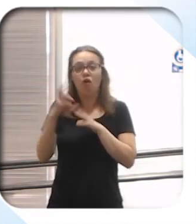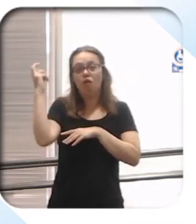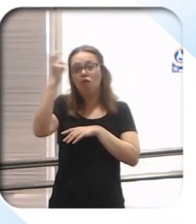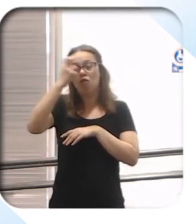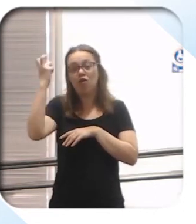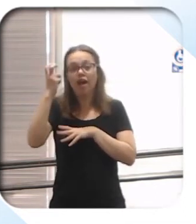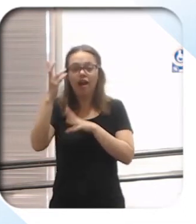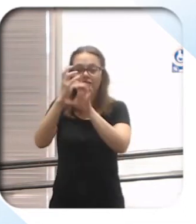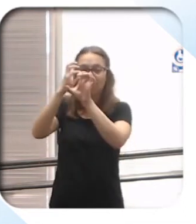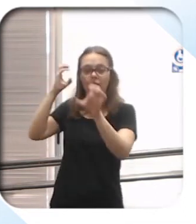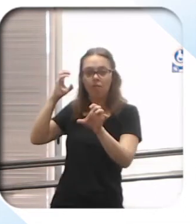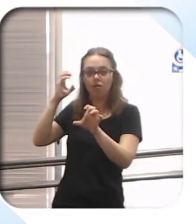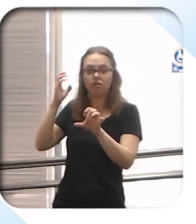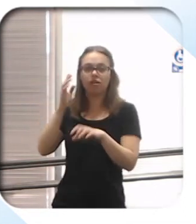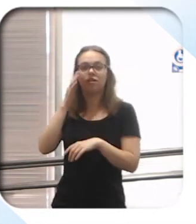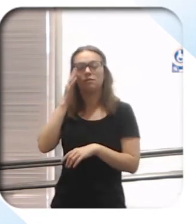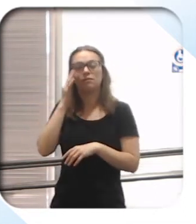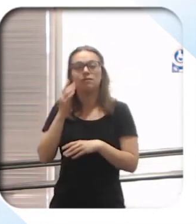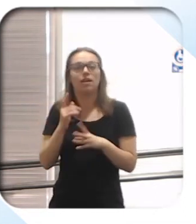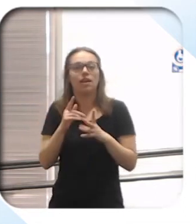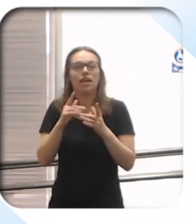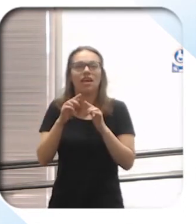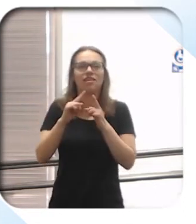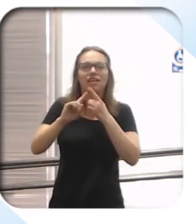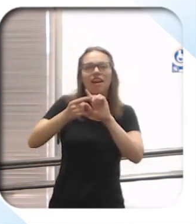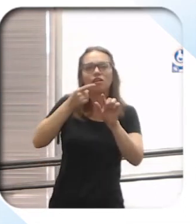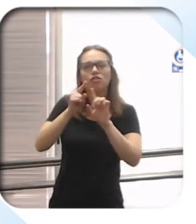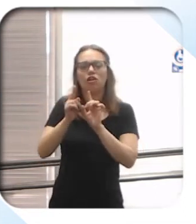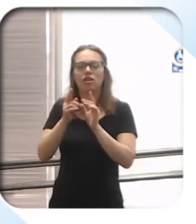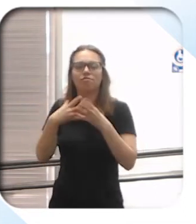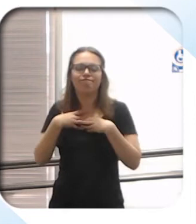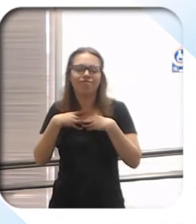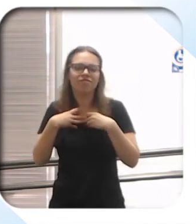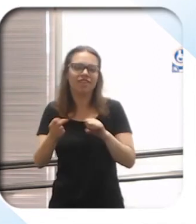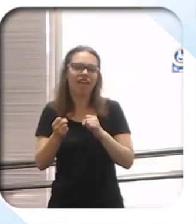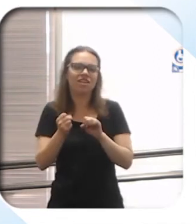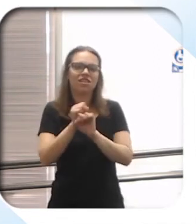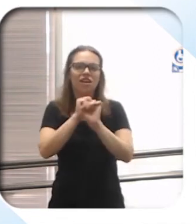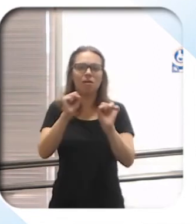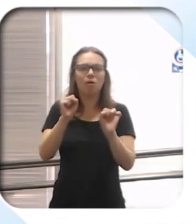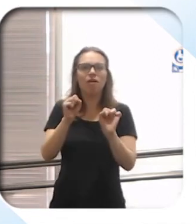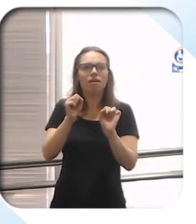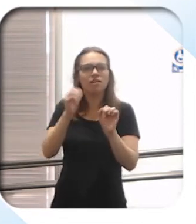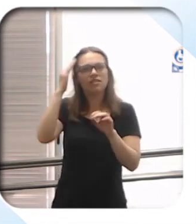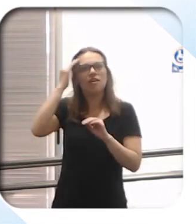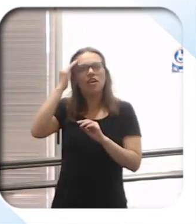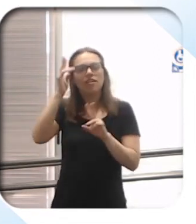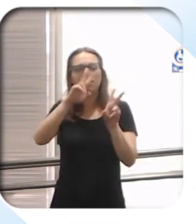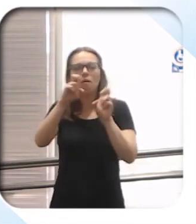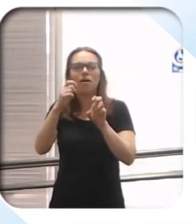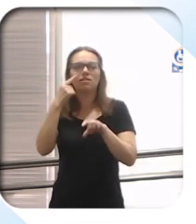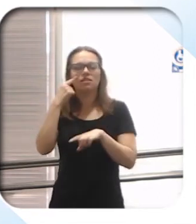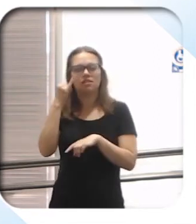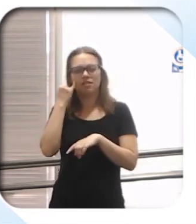opciones de transporte, desarrollar relaciones sanas y conocer sus posibilidades sexuales, entre otras cosas.